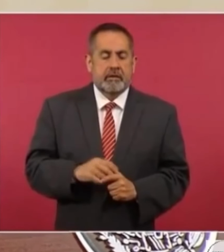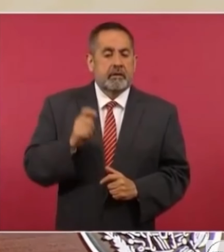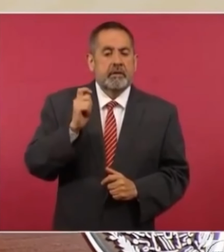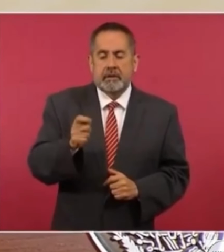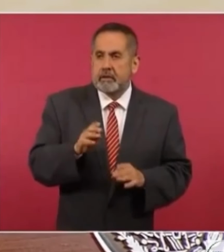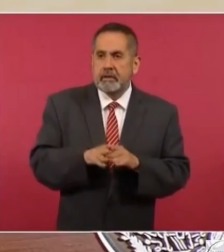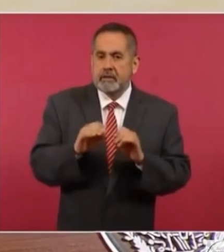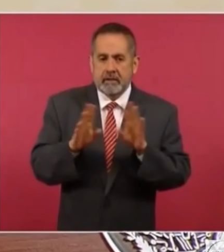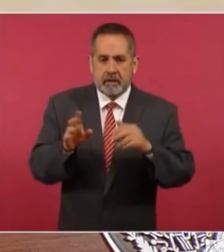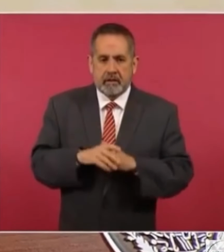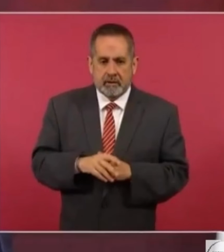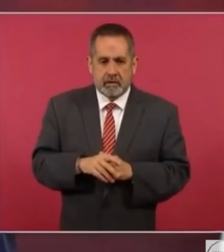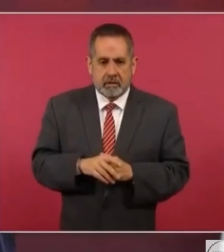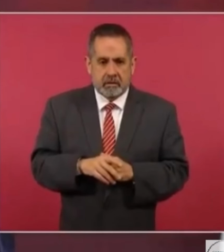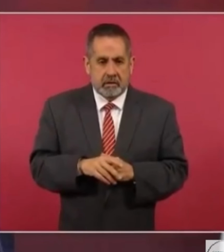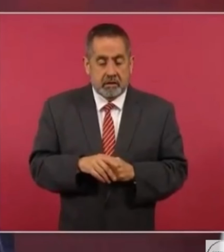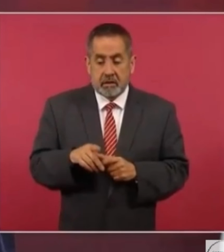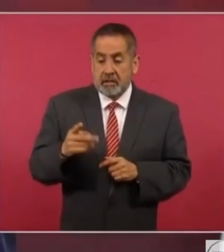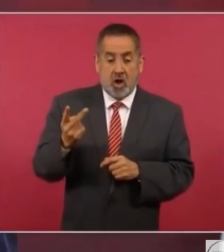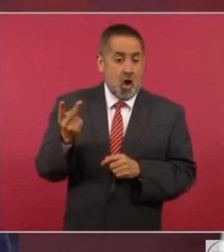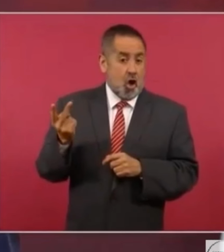de que se convirtió en hombre